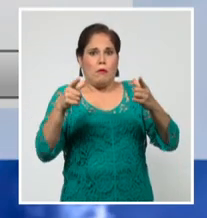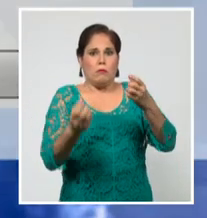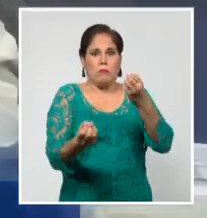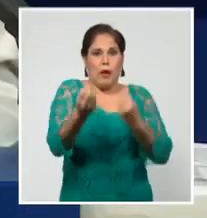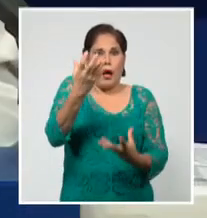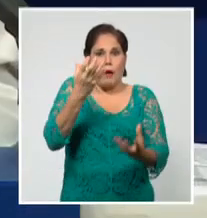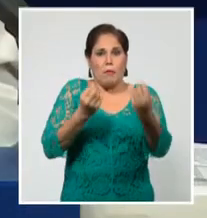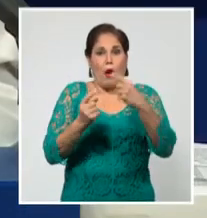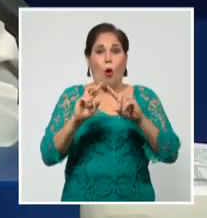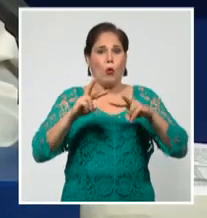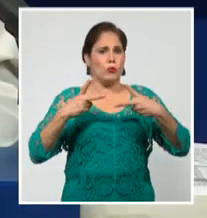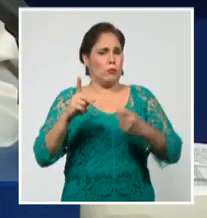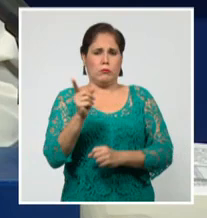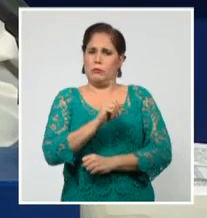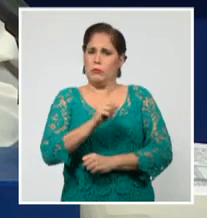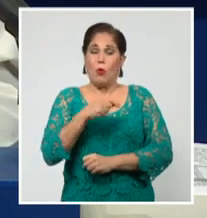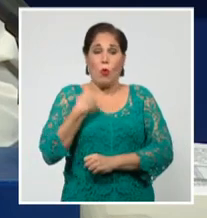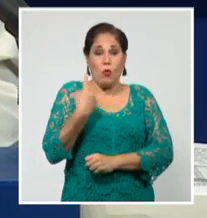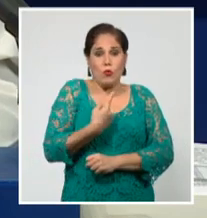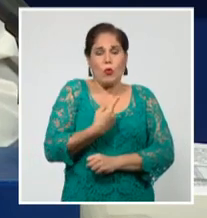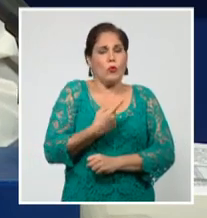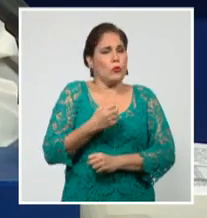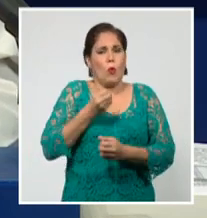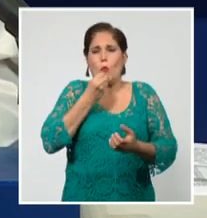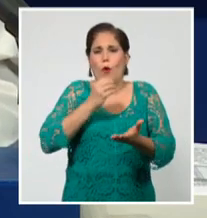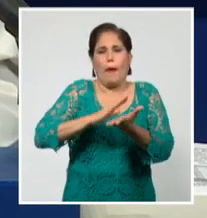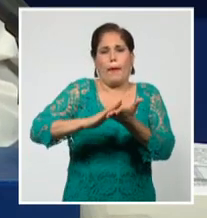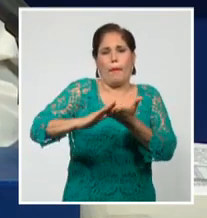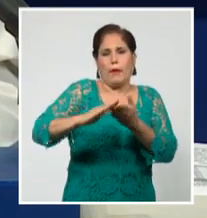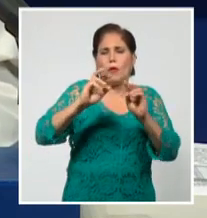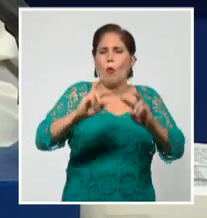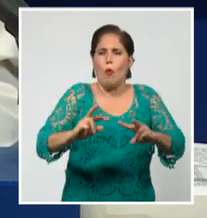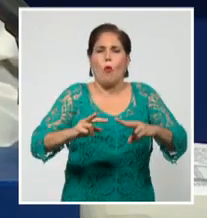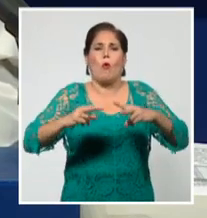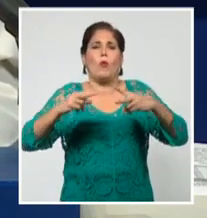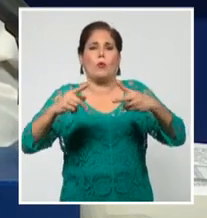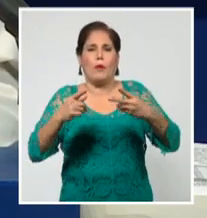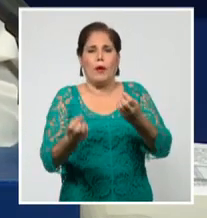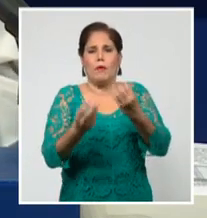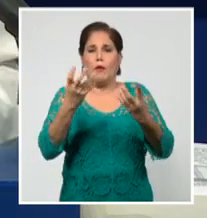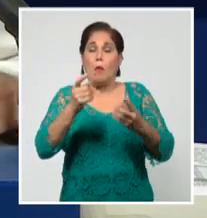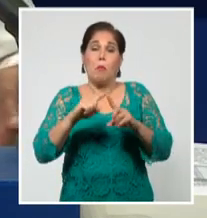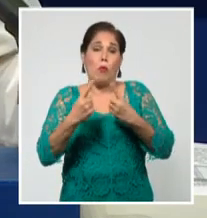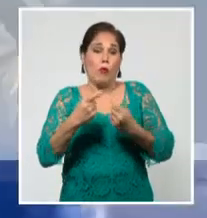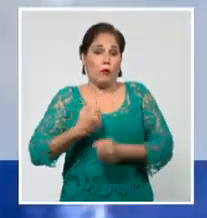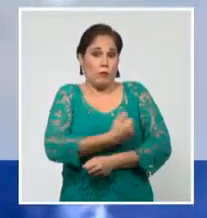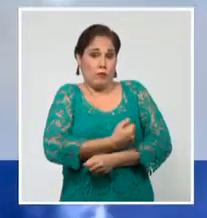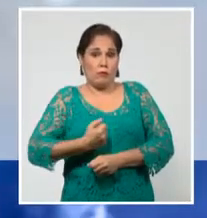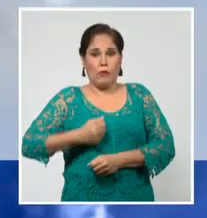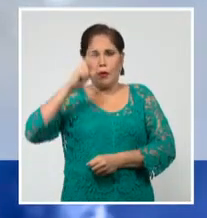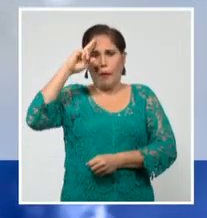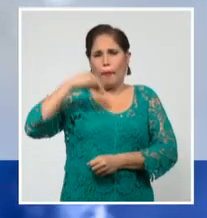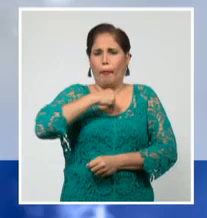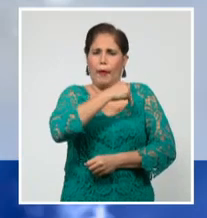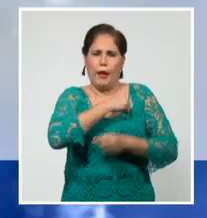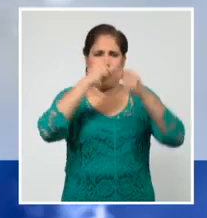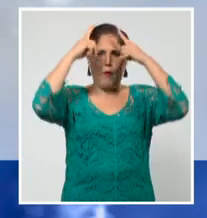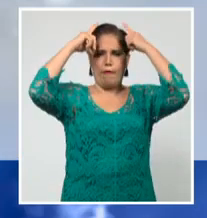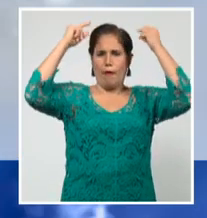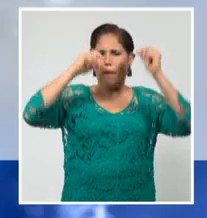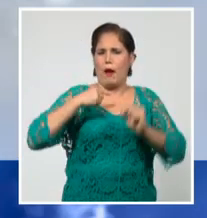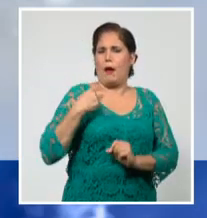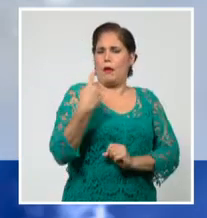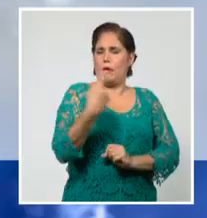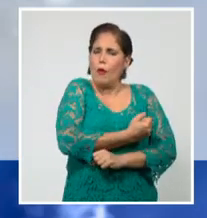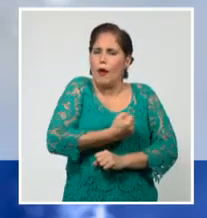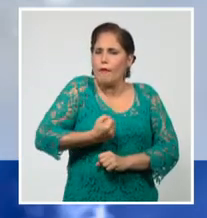cubanos no vamos a permitir con el esfuerzo que se ha trabajado y el esfuerzo que ha hecho el